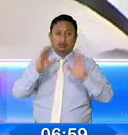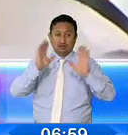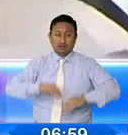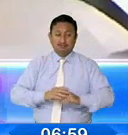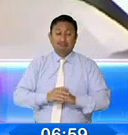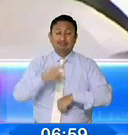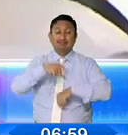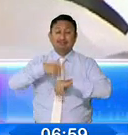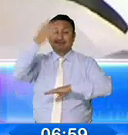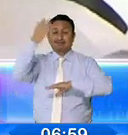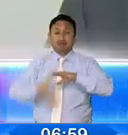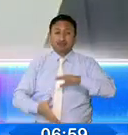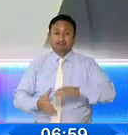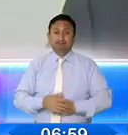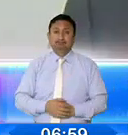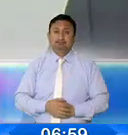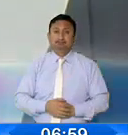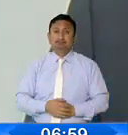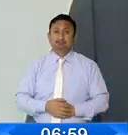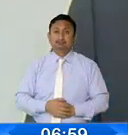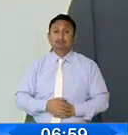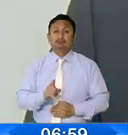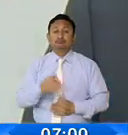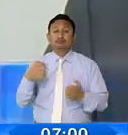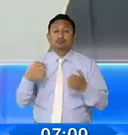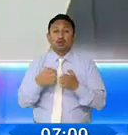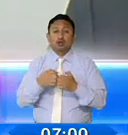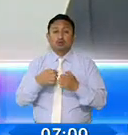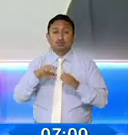establecido. Y los equipos escrutadores han estado rotando,